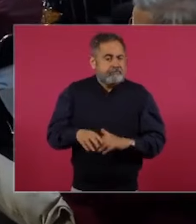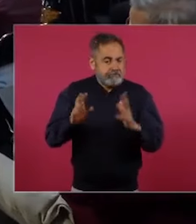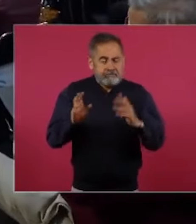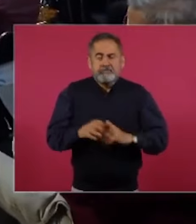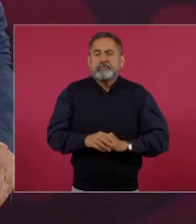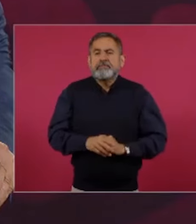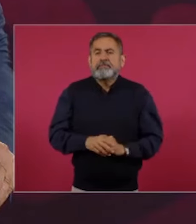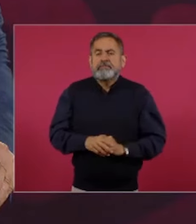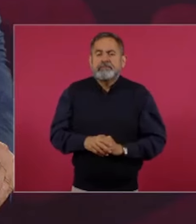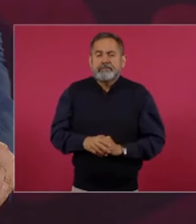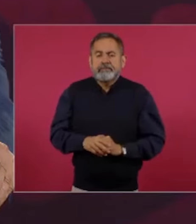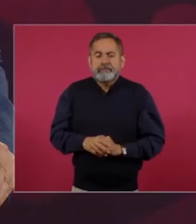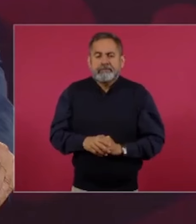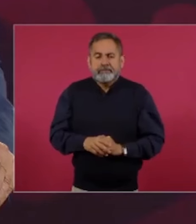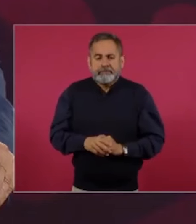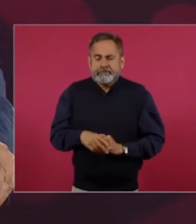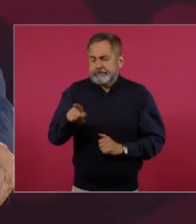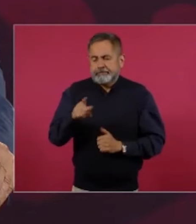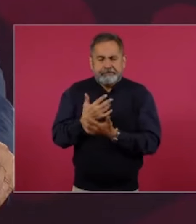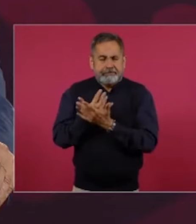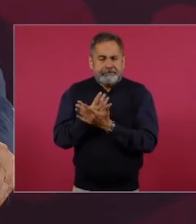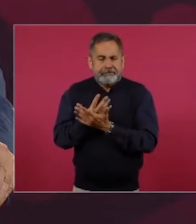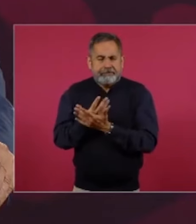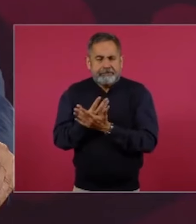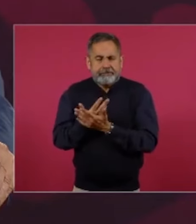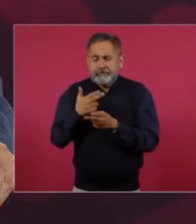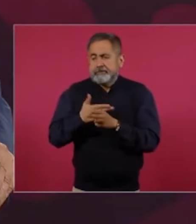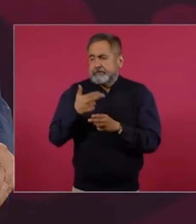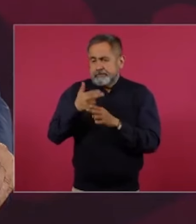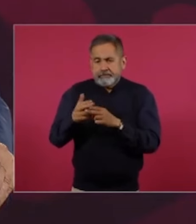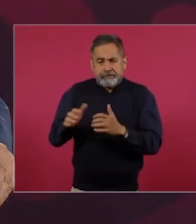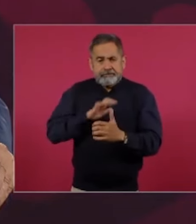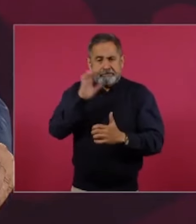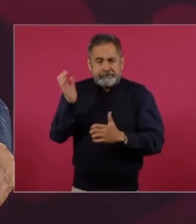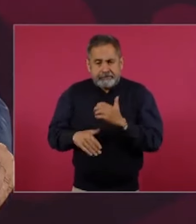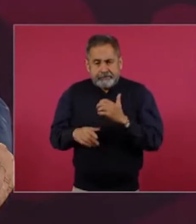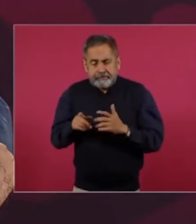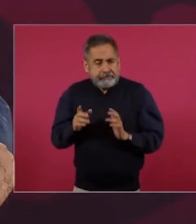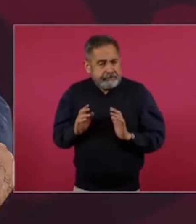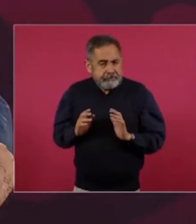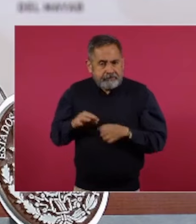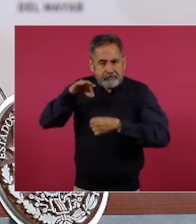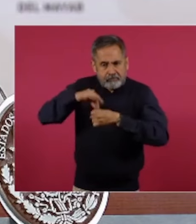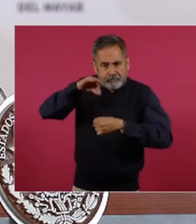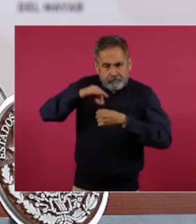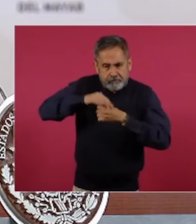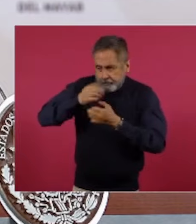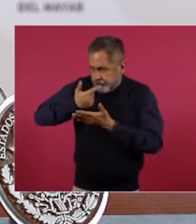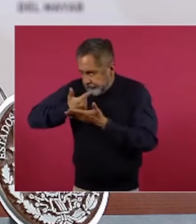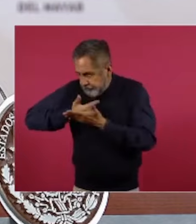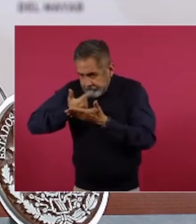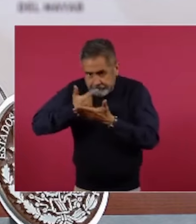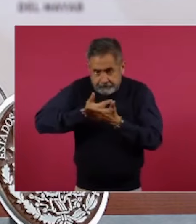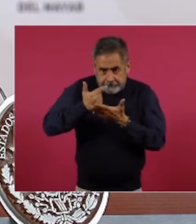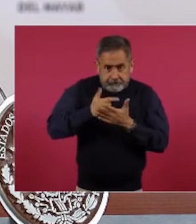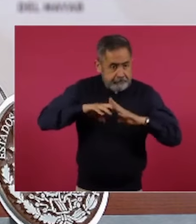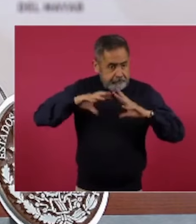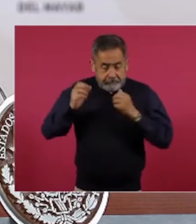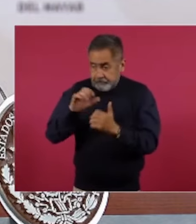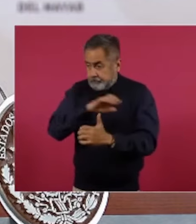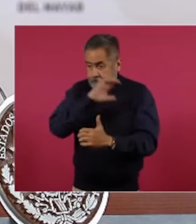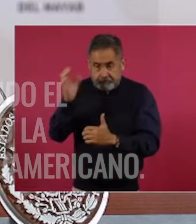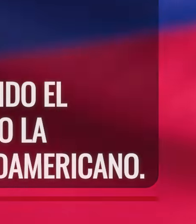presidente de México Andrés Manuel López Obrador llamó a la prudencia y aseguró que su gobierno esperará el recuento de votos y el cause legal que se lleve a cabo en Venezuela para fijar